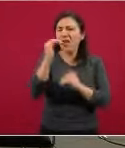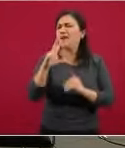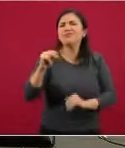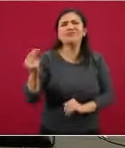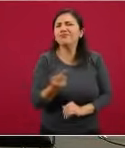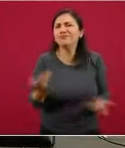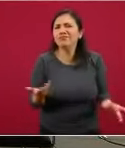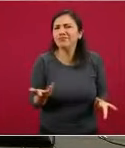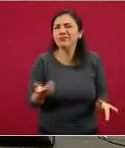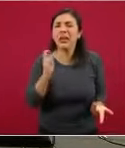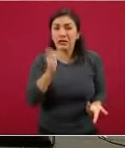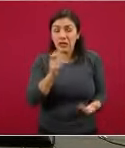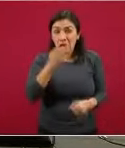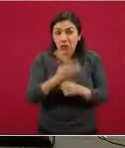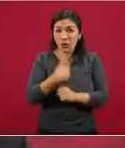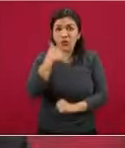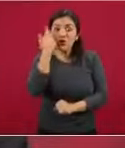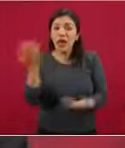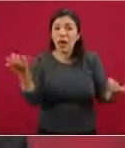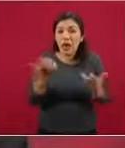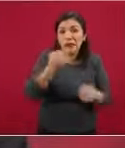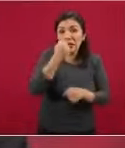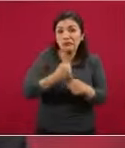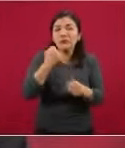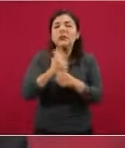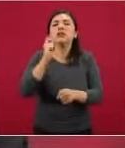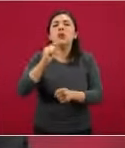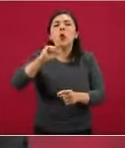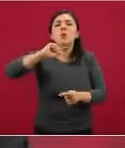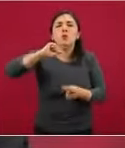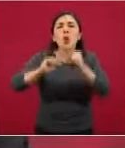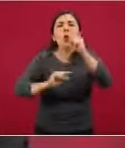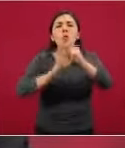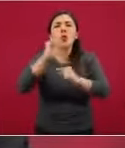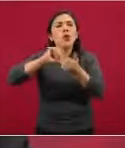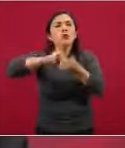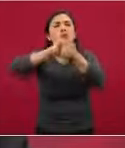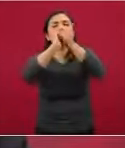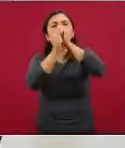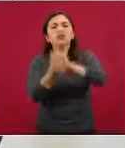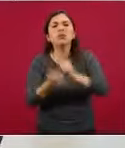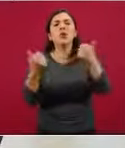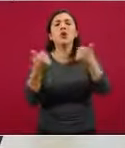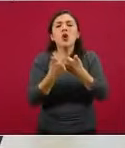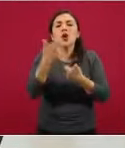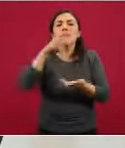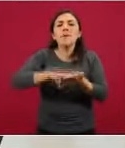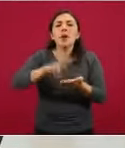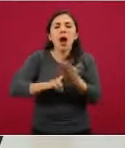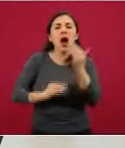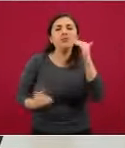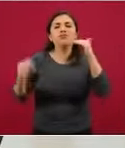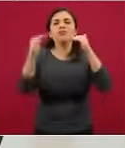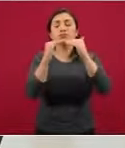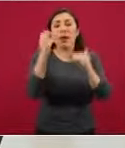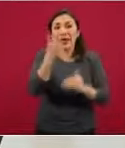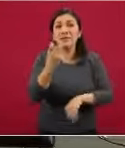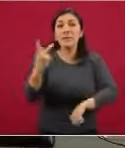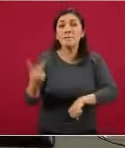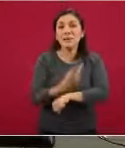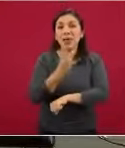hecho, lo que estamos tratando de hacer es gradualmente ir igualando nuestro ingreso con nuestro costo. Lo que ha